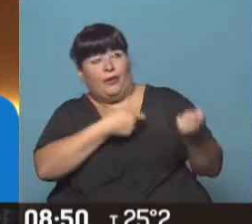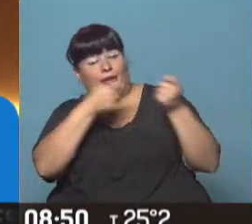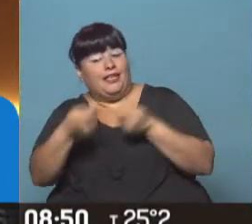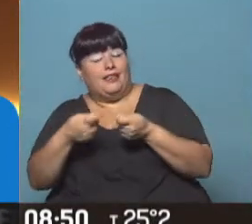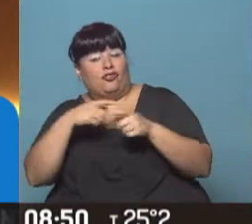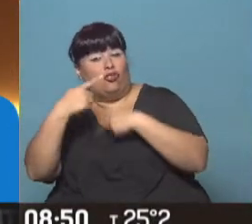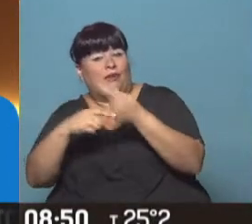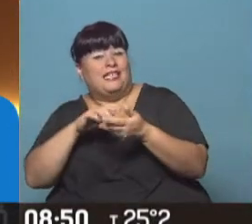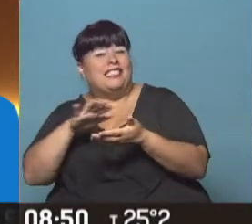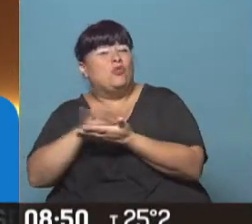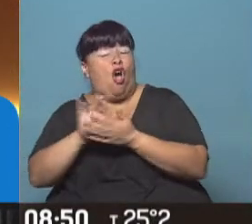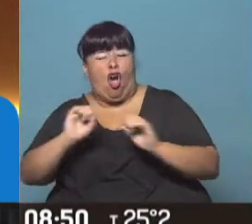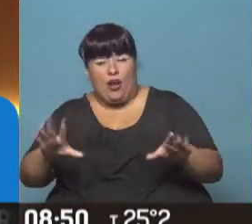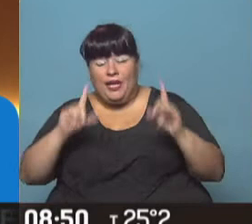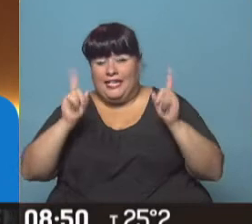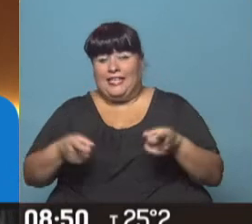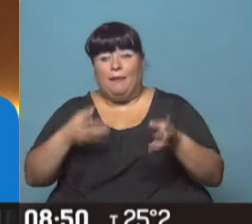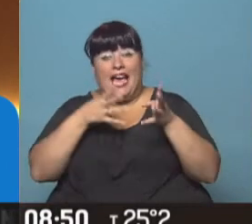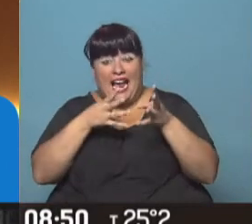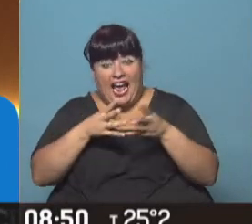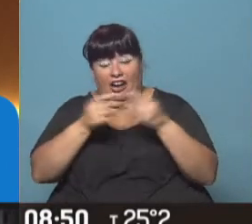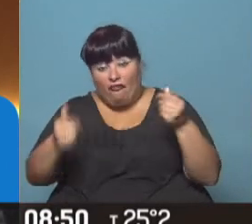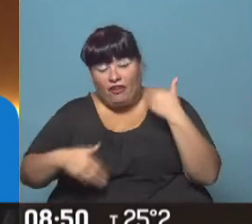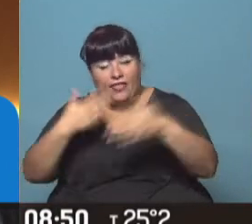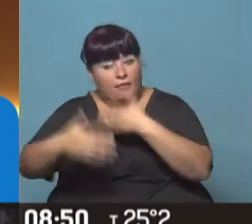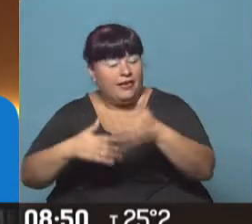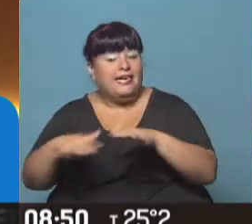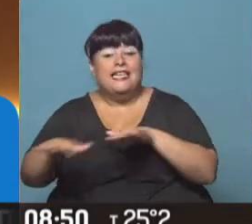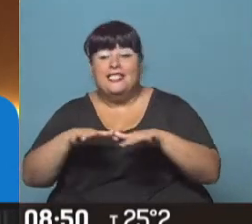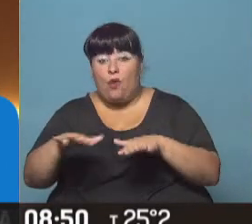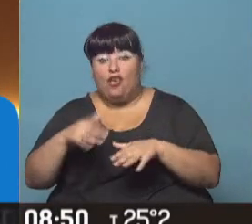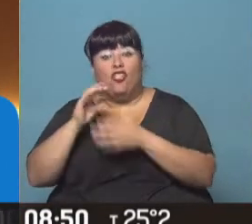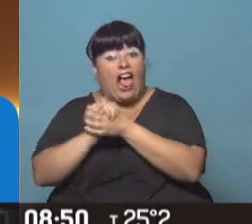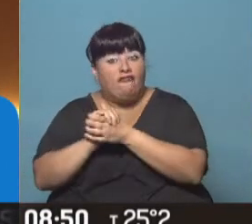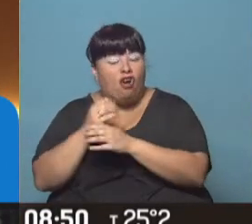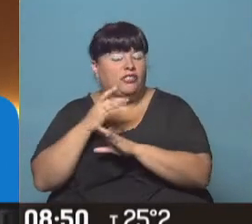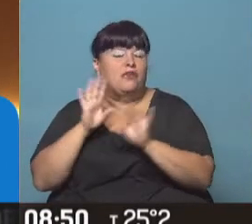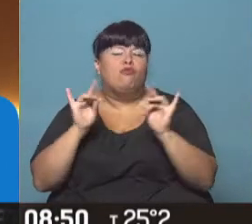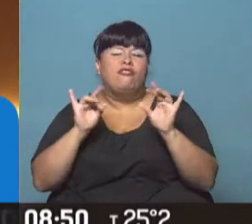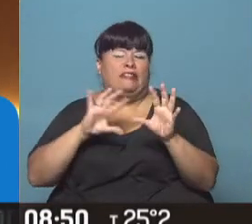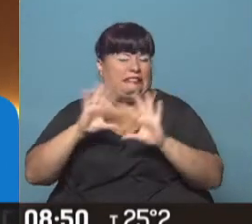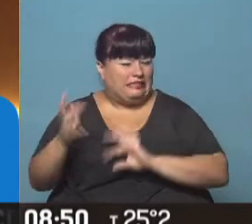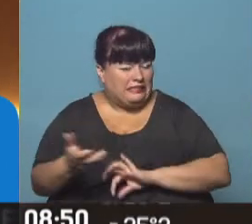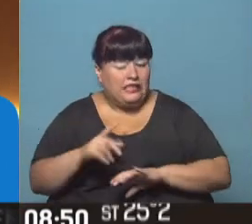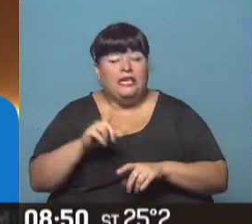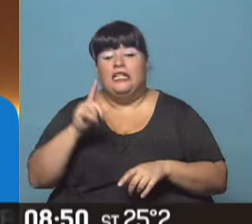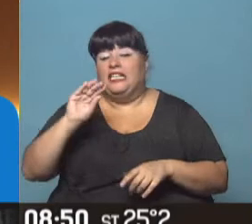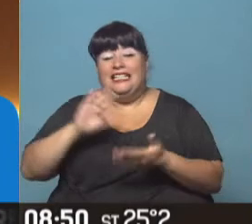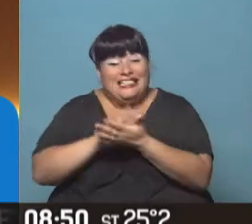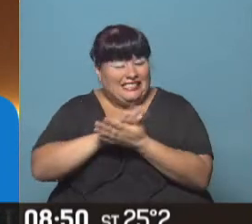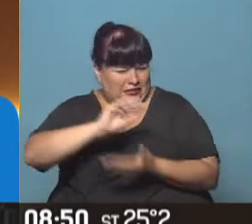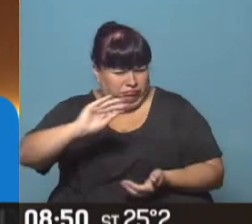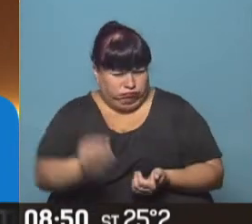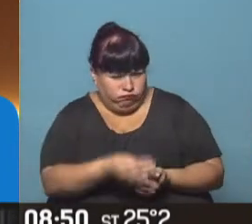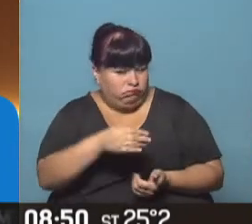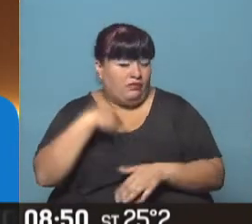situación calamitosa, saliendo incluso de una guerra, así que la situación que heredaba Alfonsín era muy calamitosa. No logró acomodar las cuentas